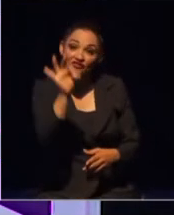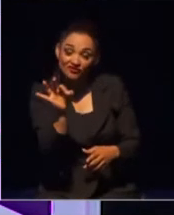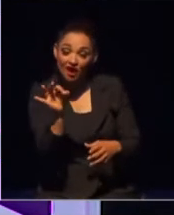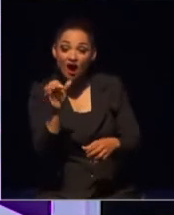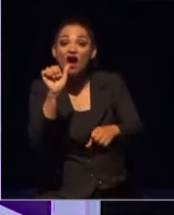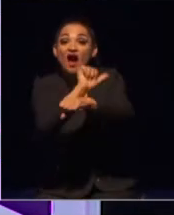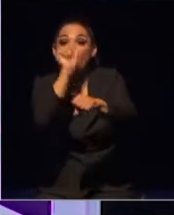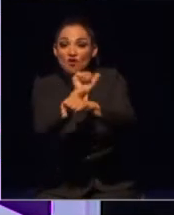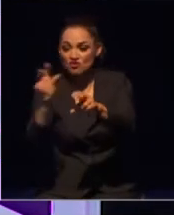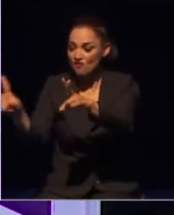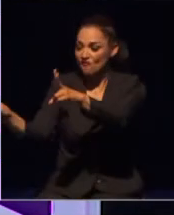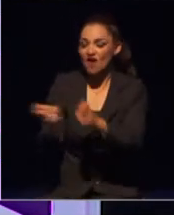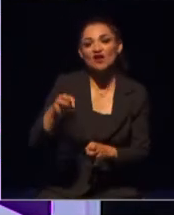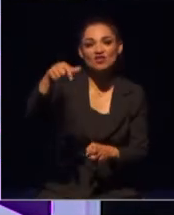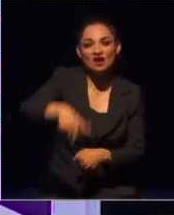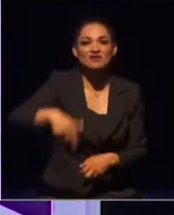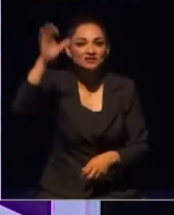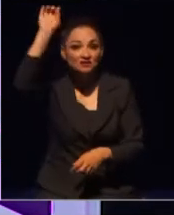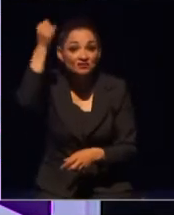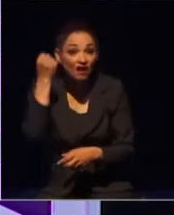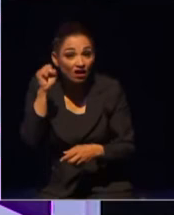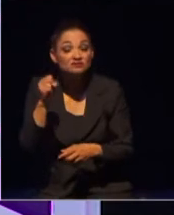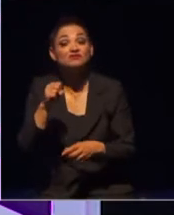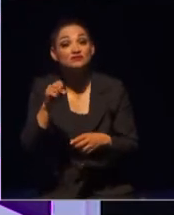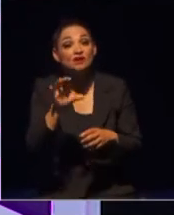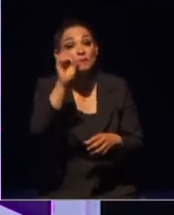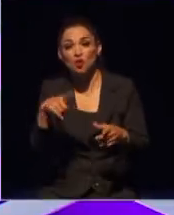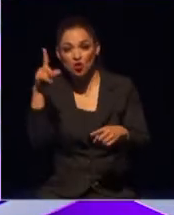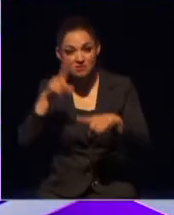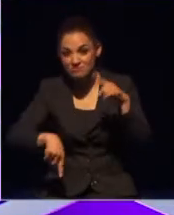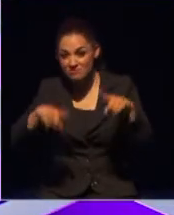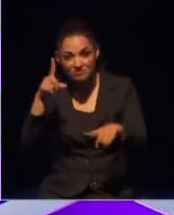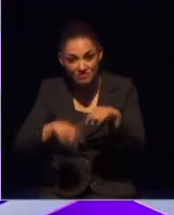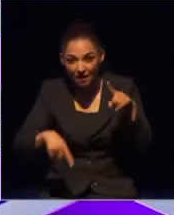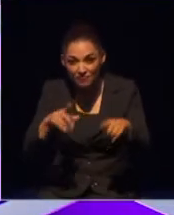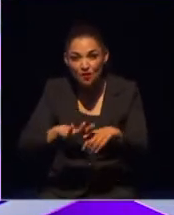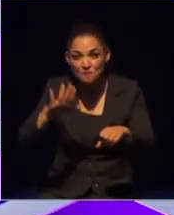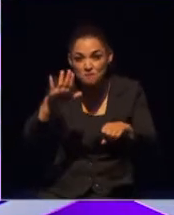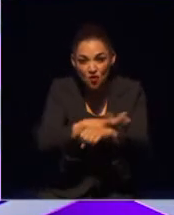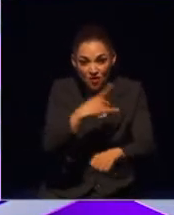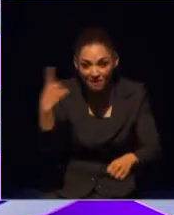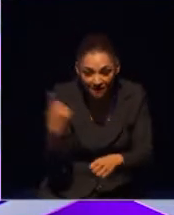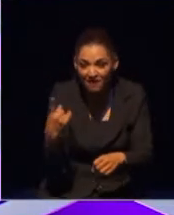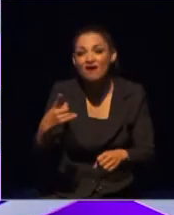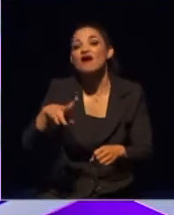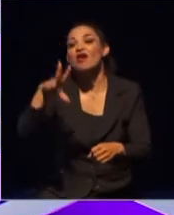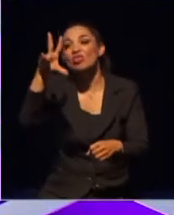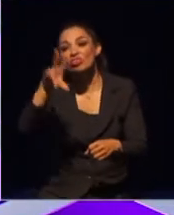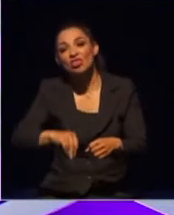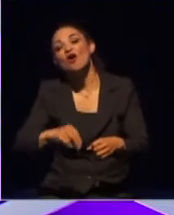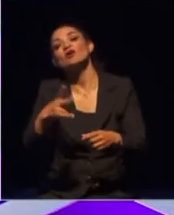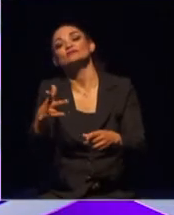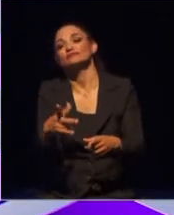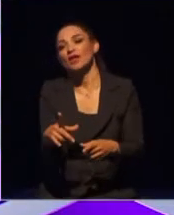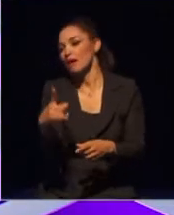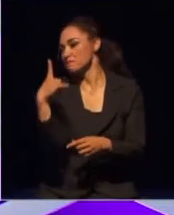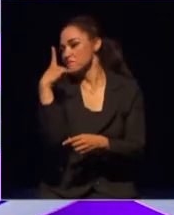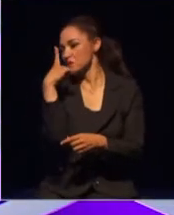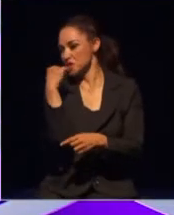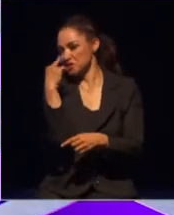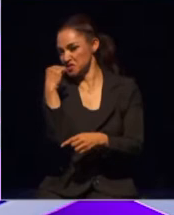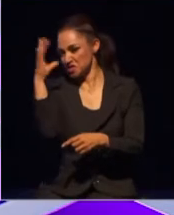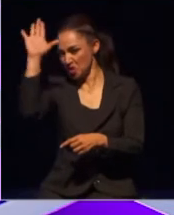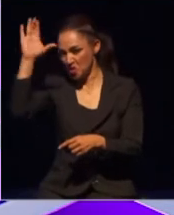en Sinaloa, según datos de Semáforo Delictivo. No vamos a convertir a Culiacán en una ciudad policíaca, una